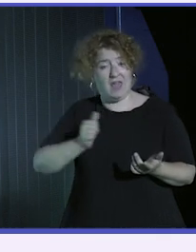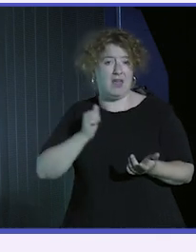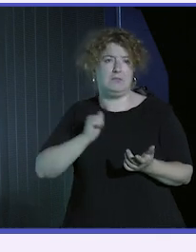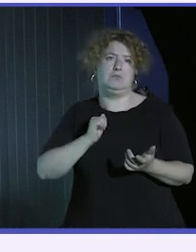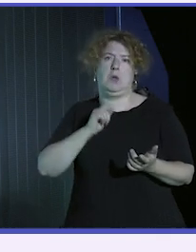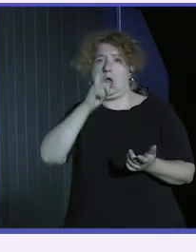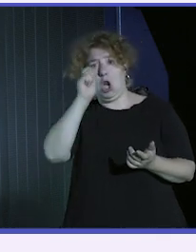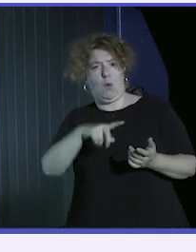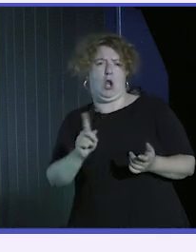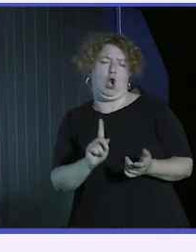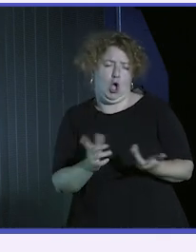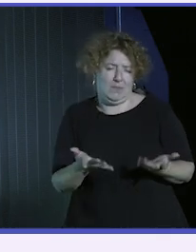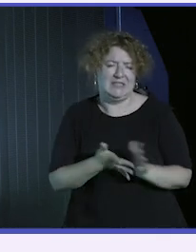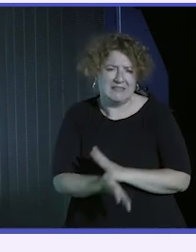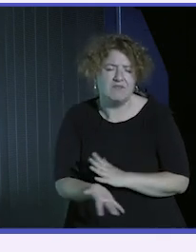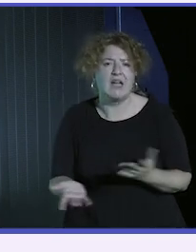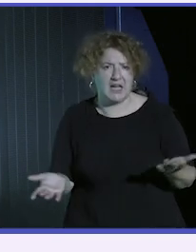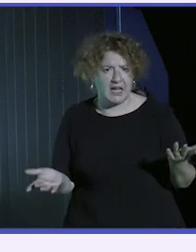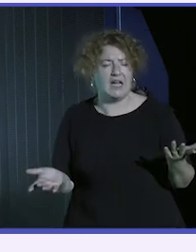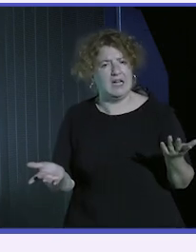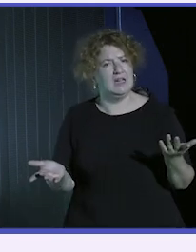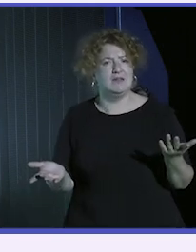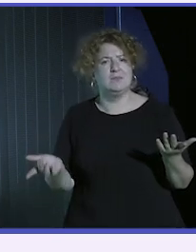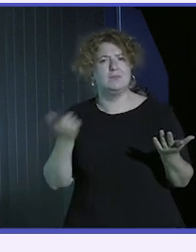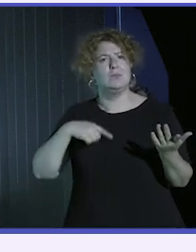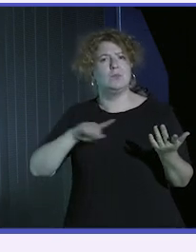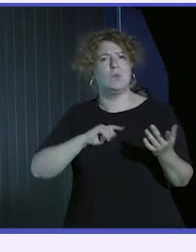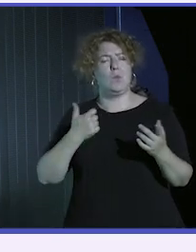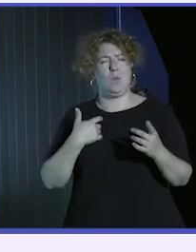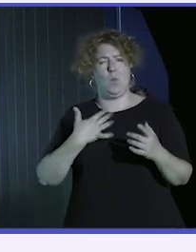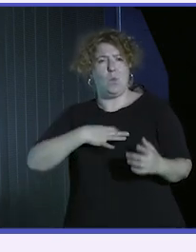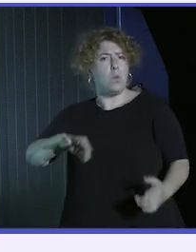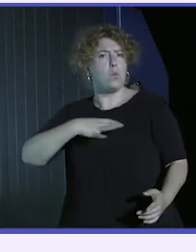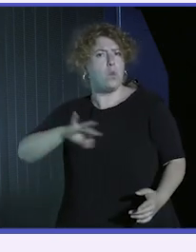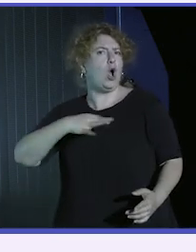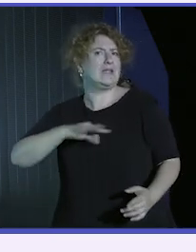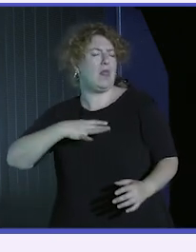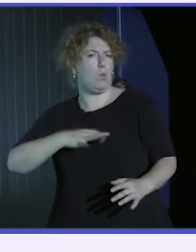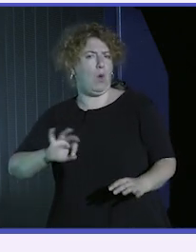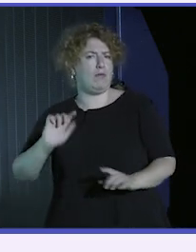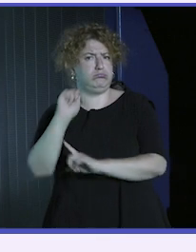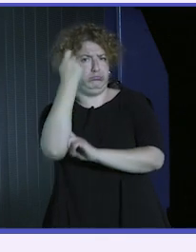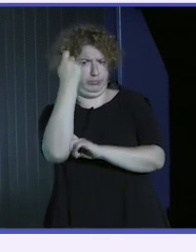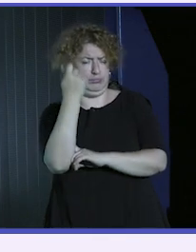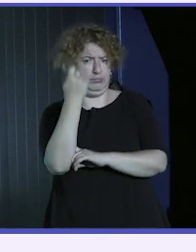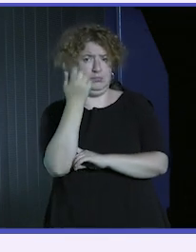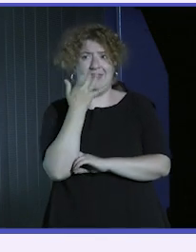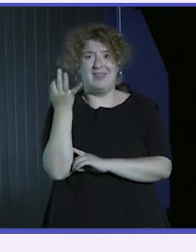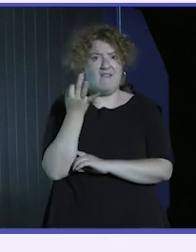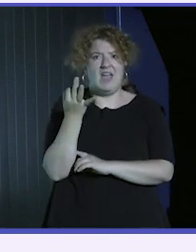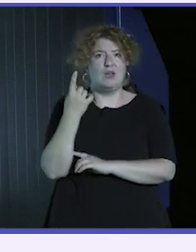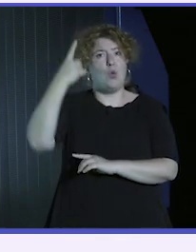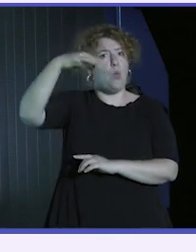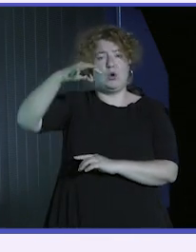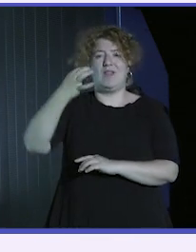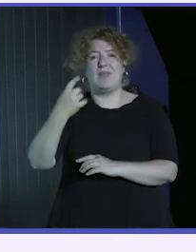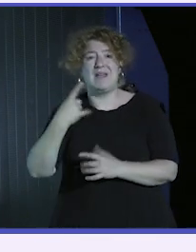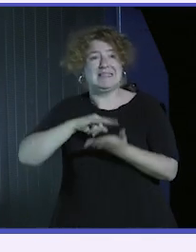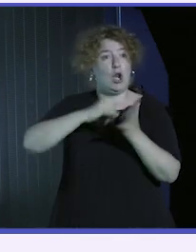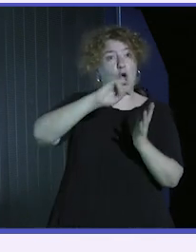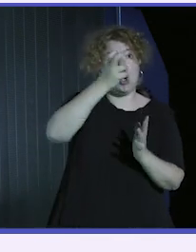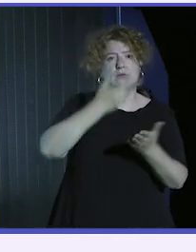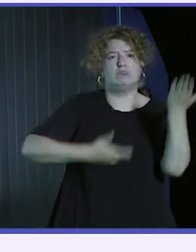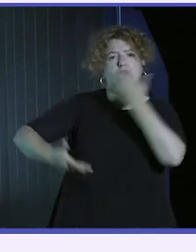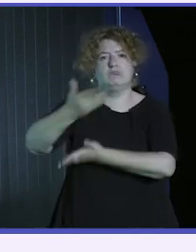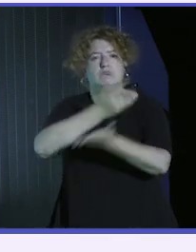no sirva de nada, pero realmente no adquiriría el potencial que tiene, sino que tiene que ser en consonancia con otras tecnologías, con lo que